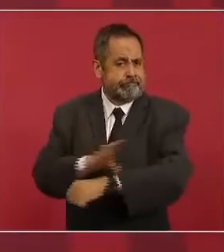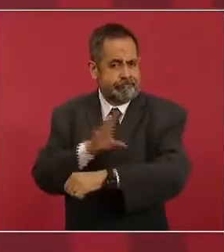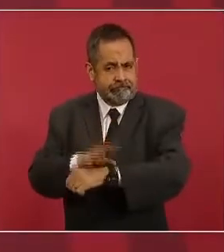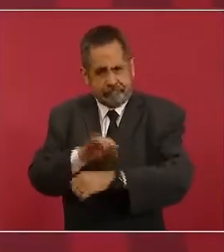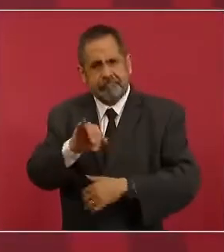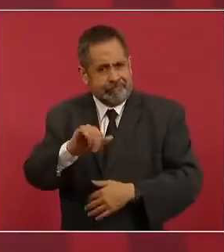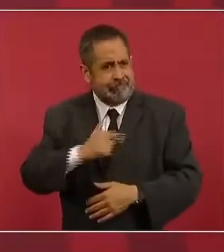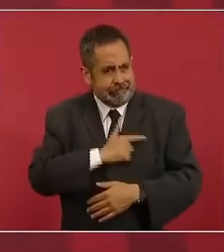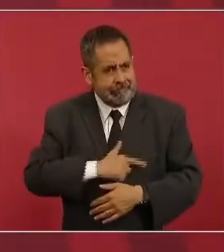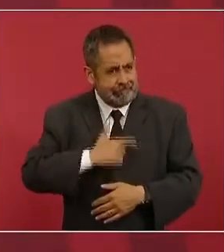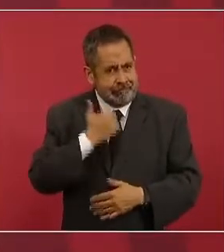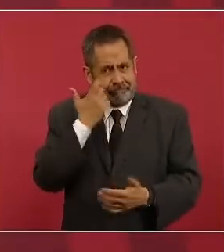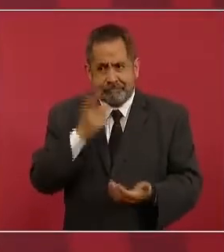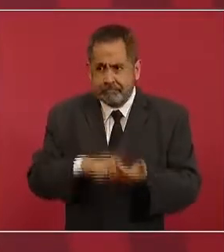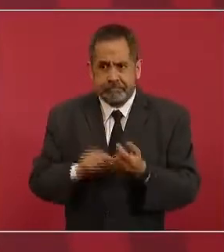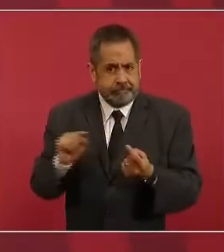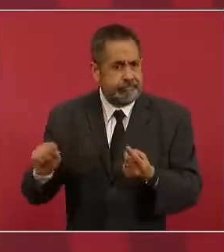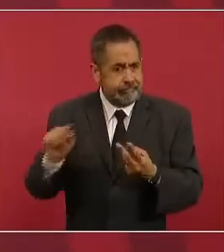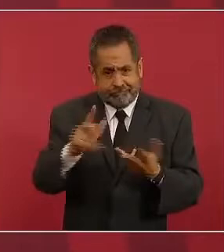Estamos haciendo un